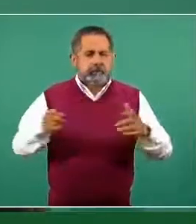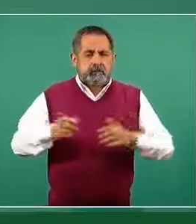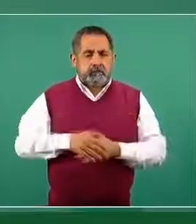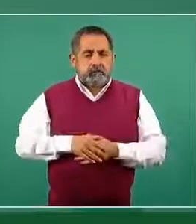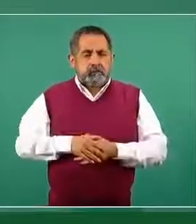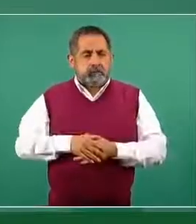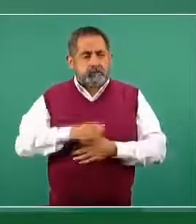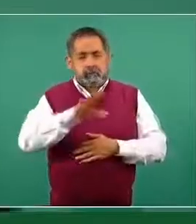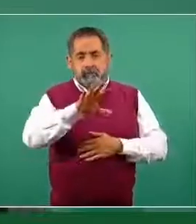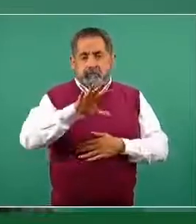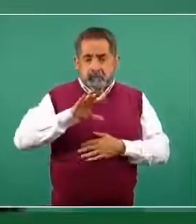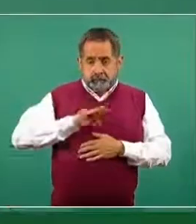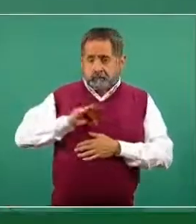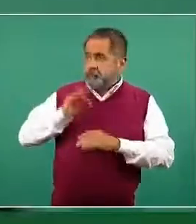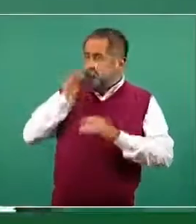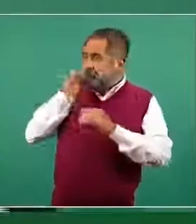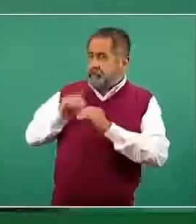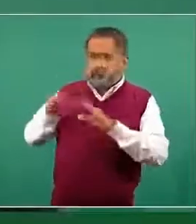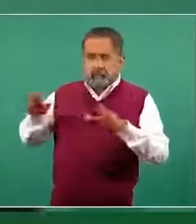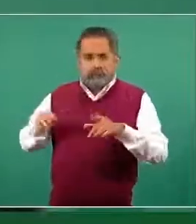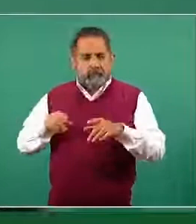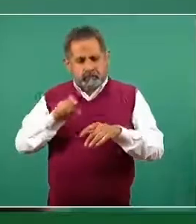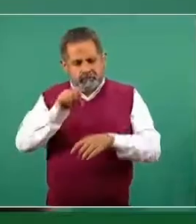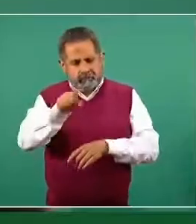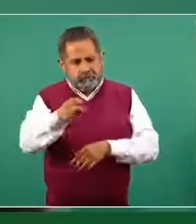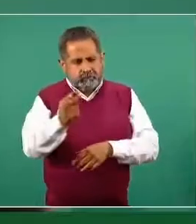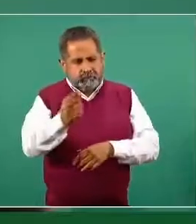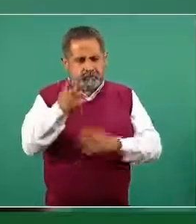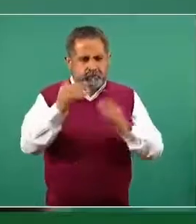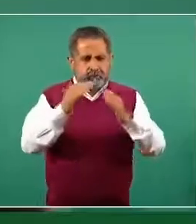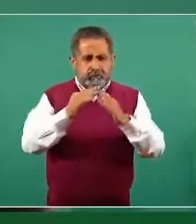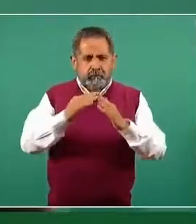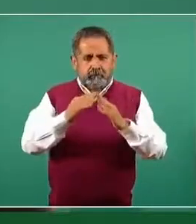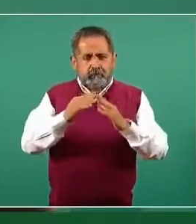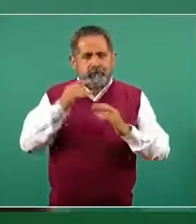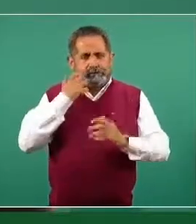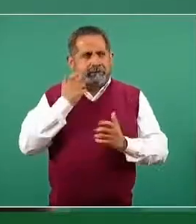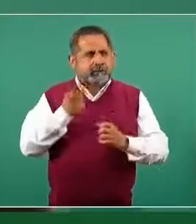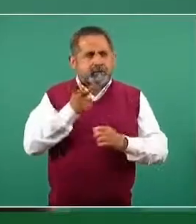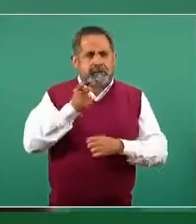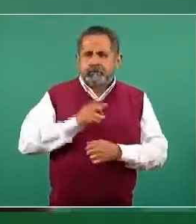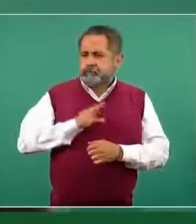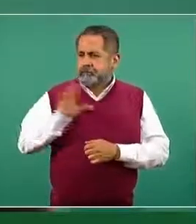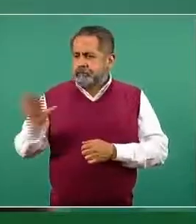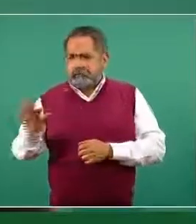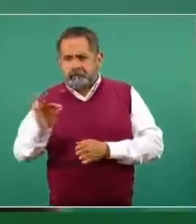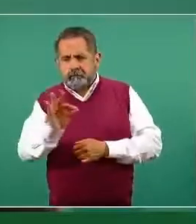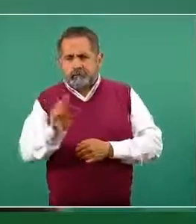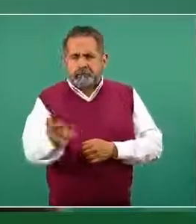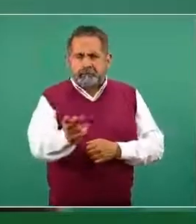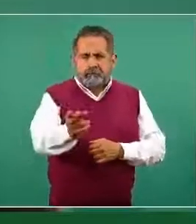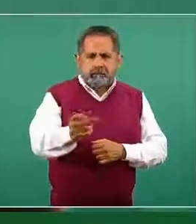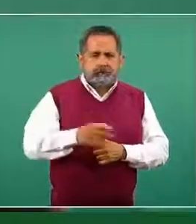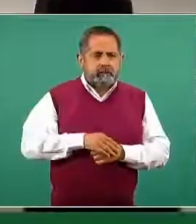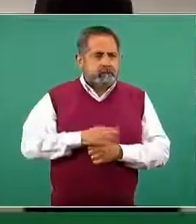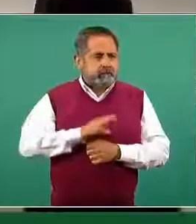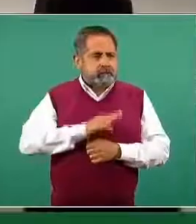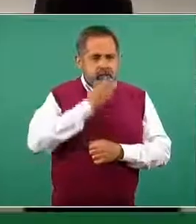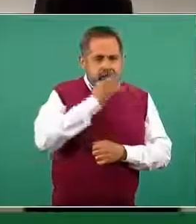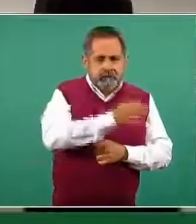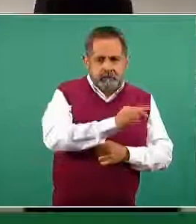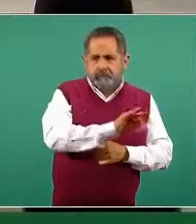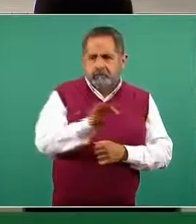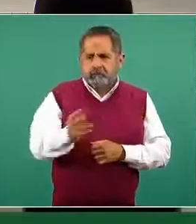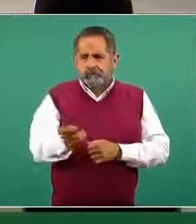son voz de usted que está en casa, que a través de sus medios